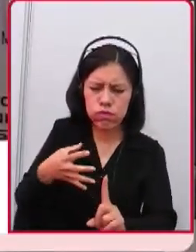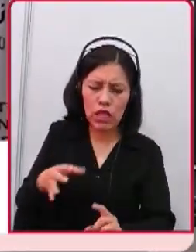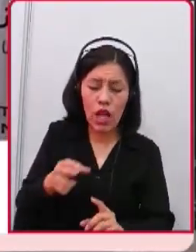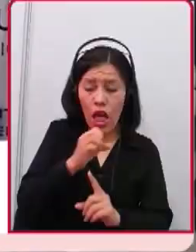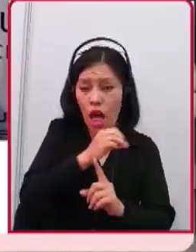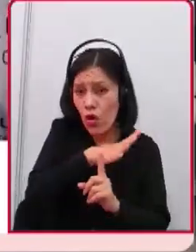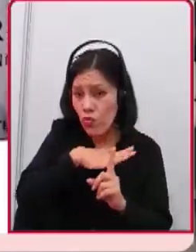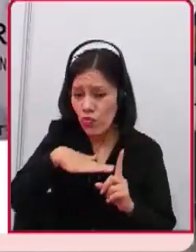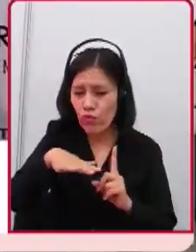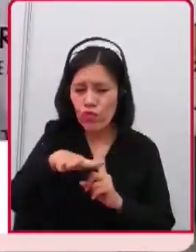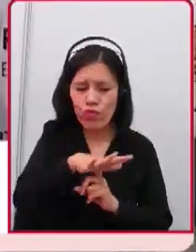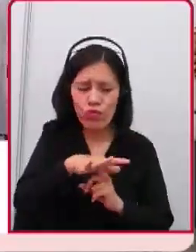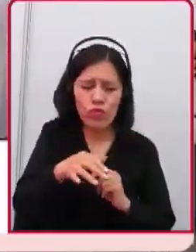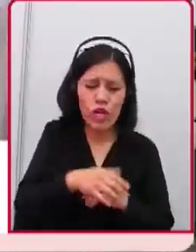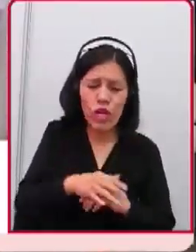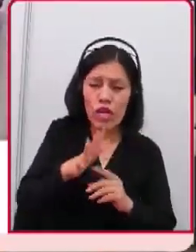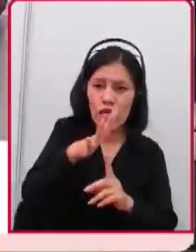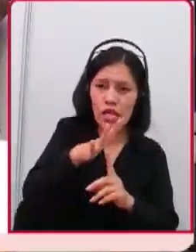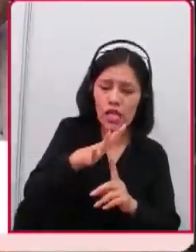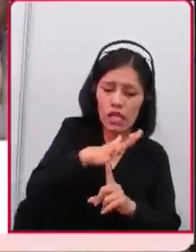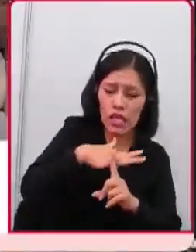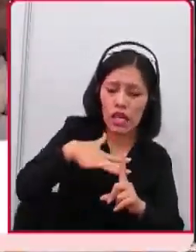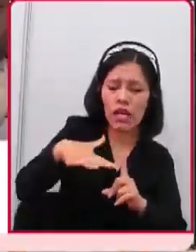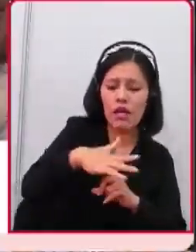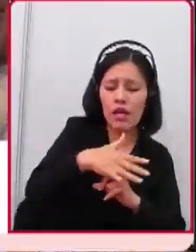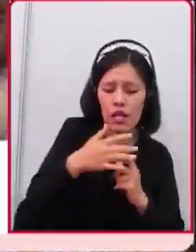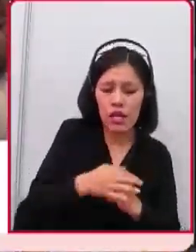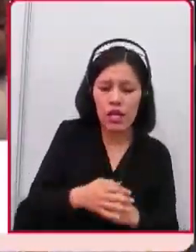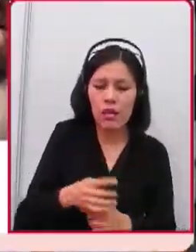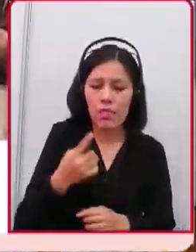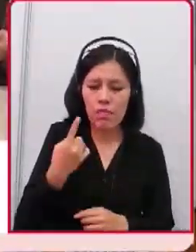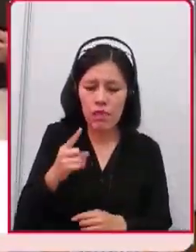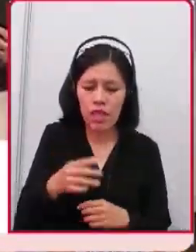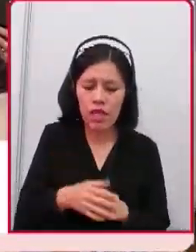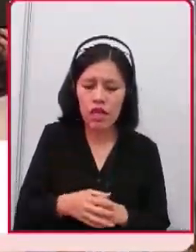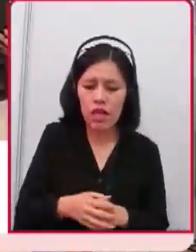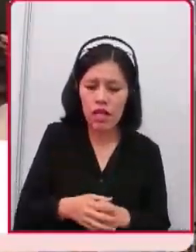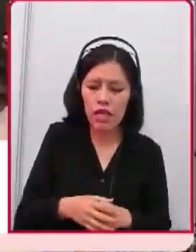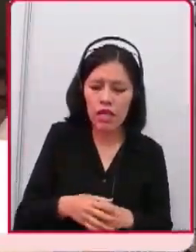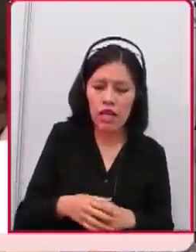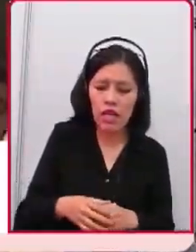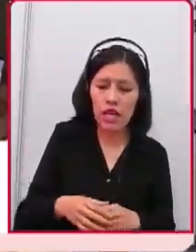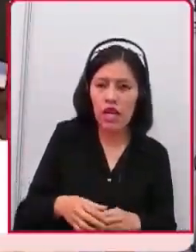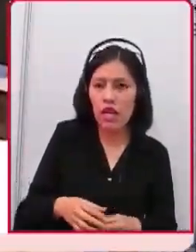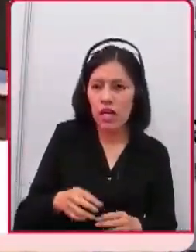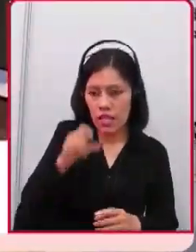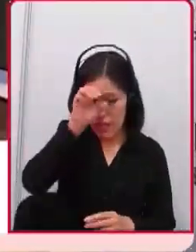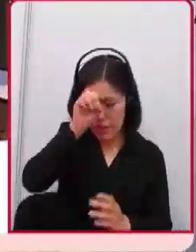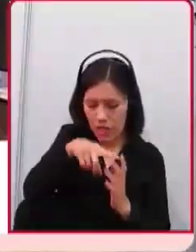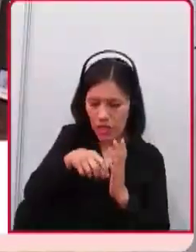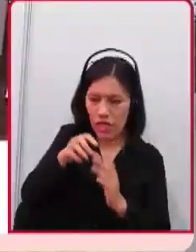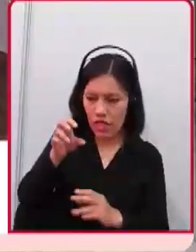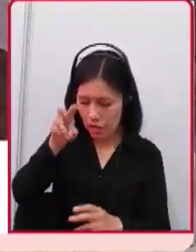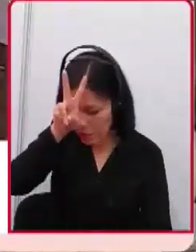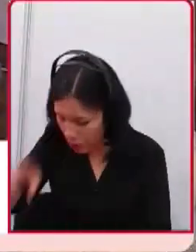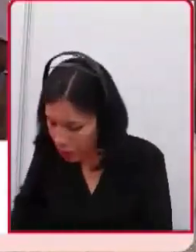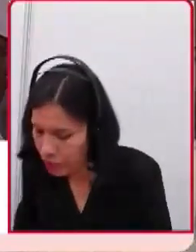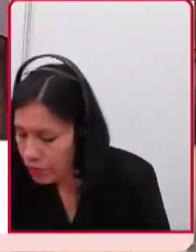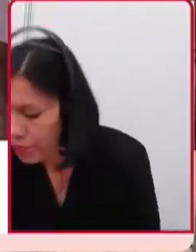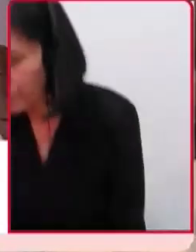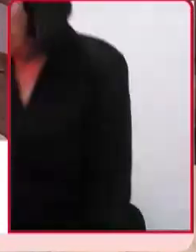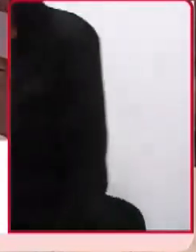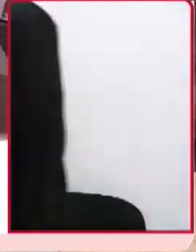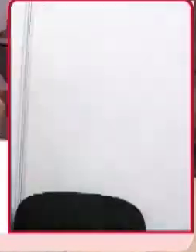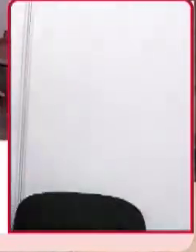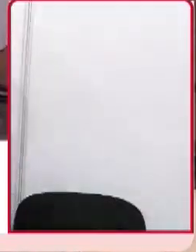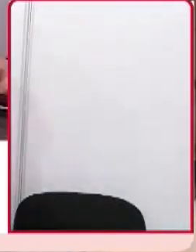la sostenibilidad de la industria minera en el Perú. Adelante. Muchas gracias. Ante todo, buenos días y agradecer a